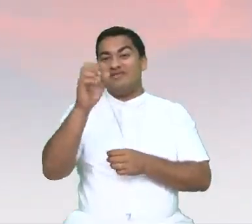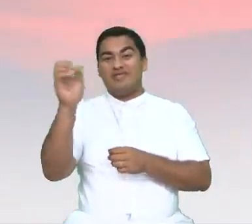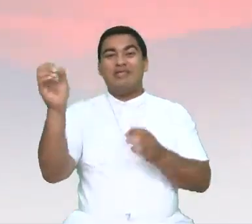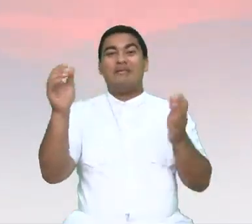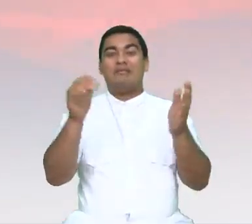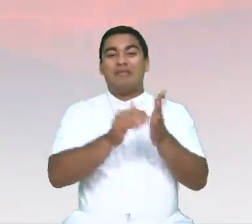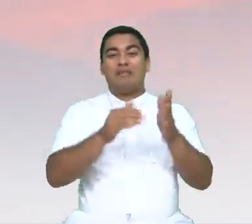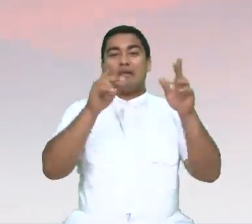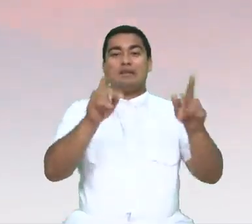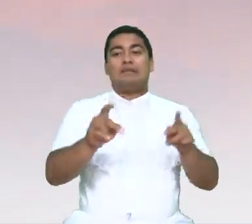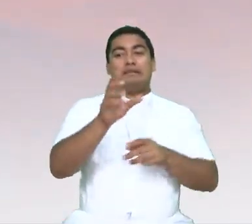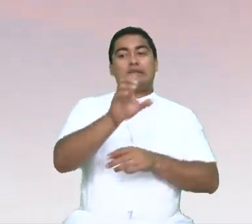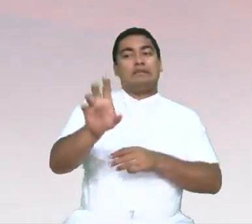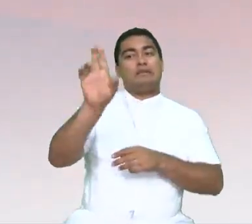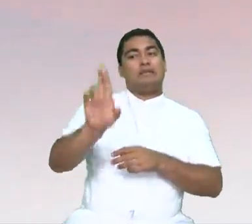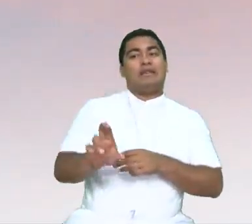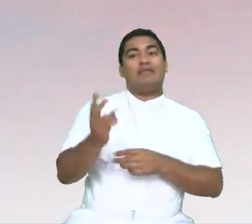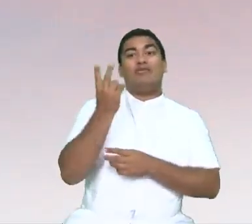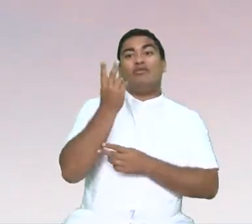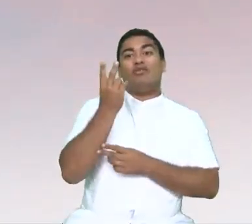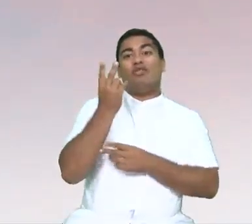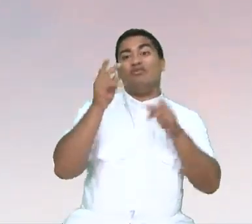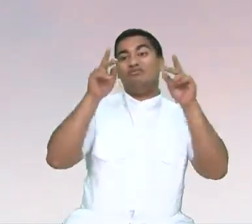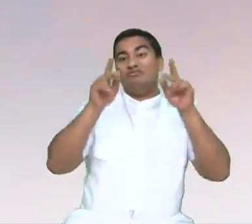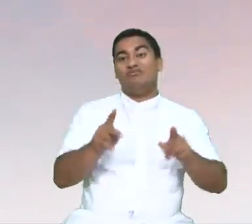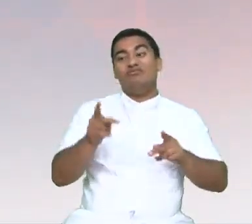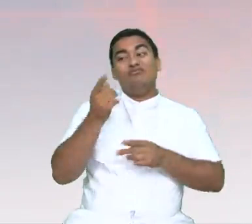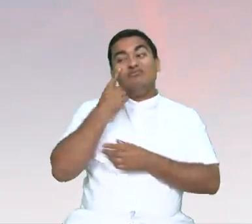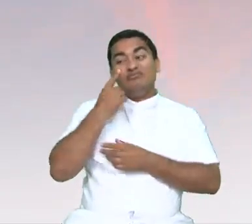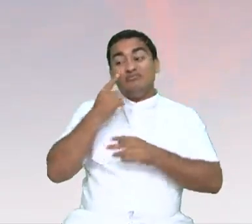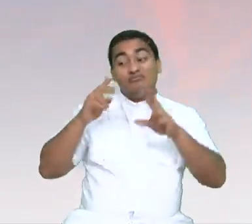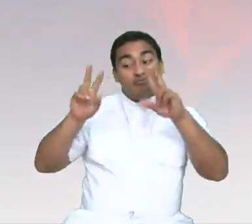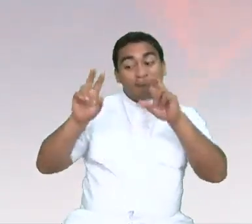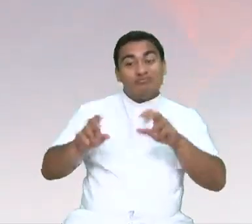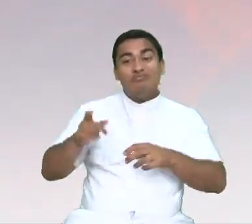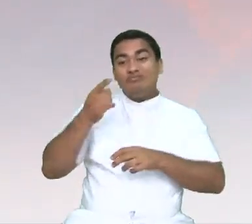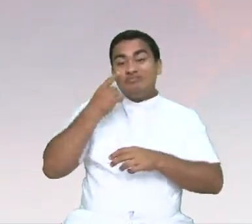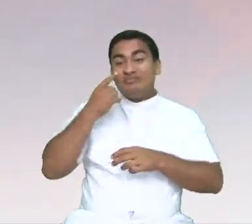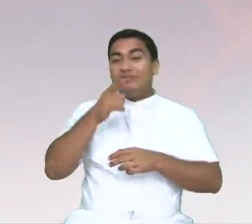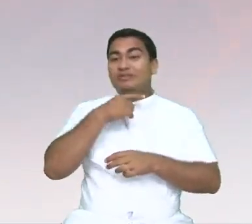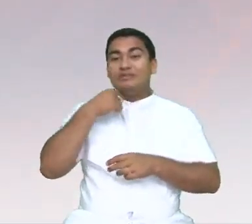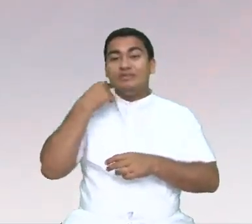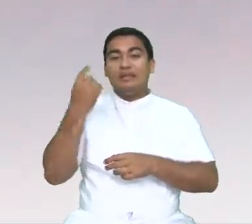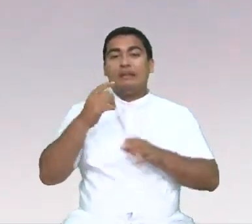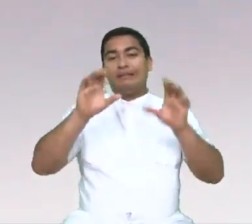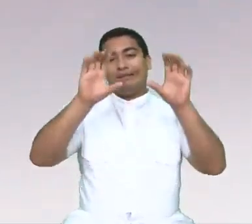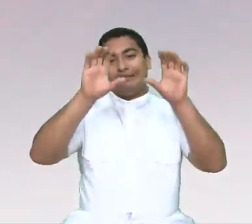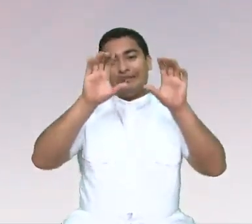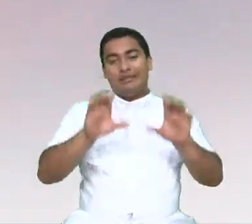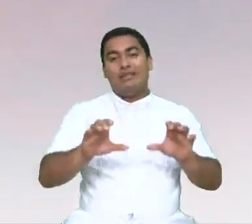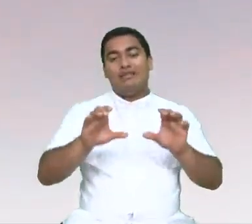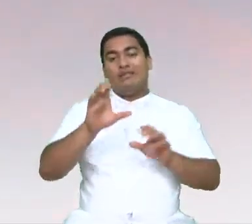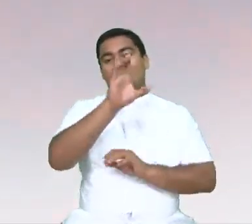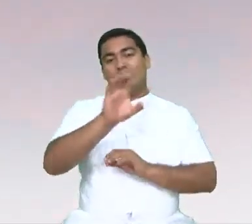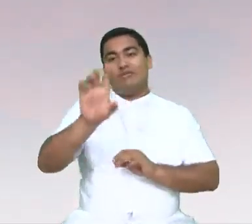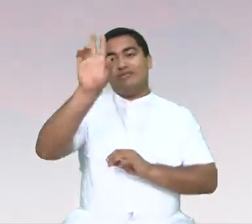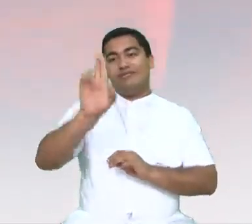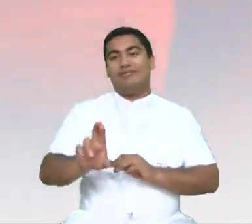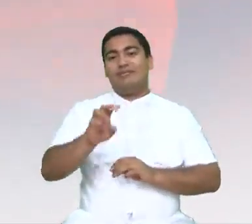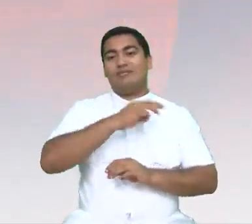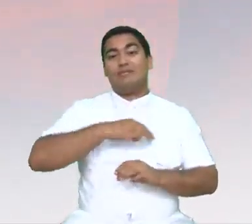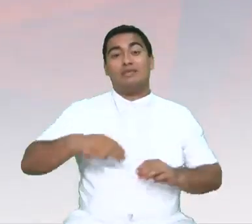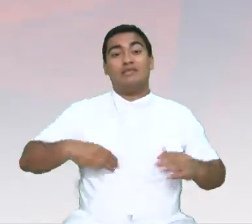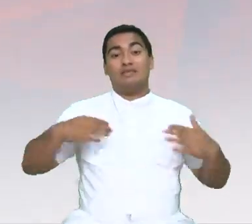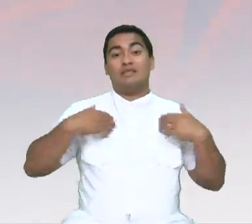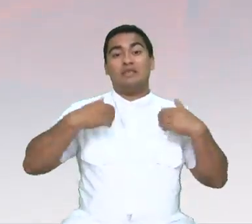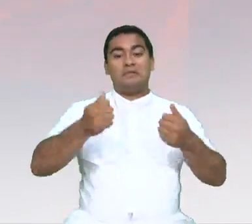aquí nomás en Costa Rica que están siendo analizados y por la tarde las autoridades costarricenses van a brindar